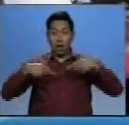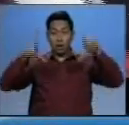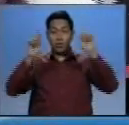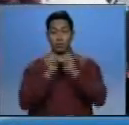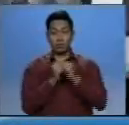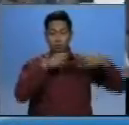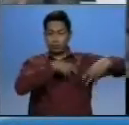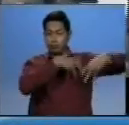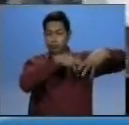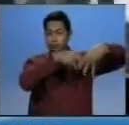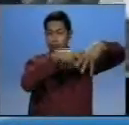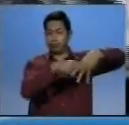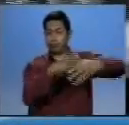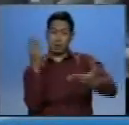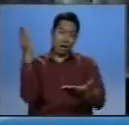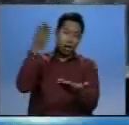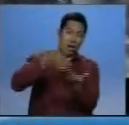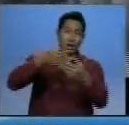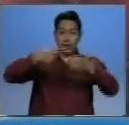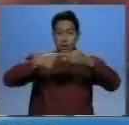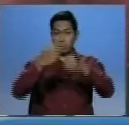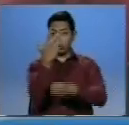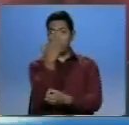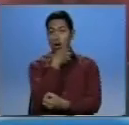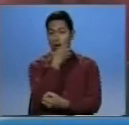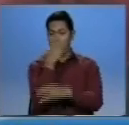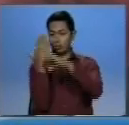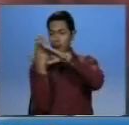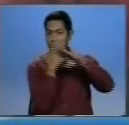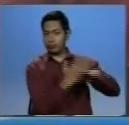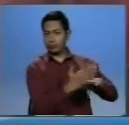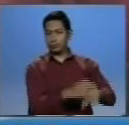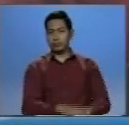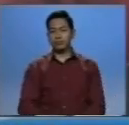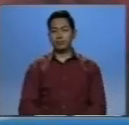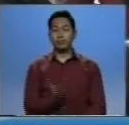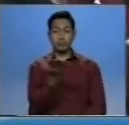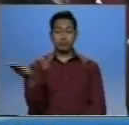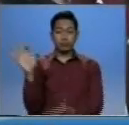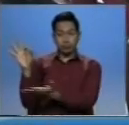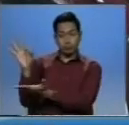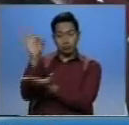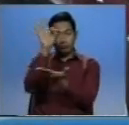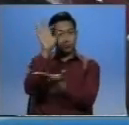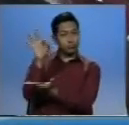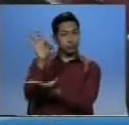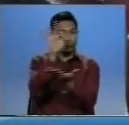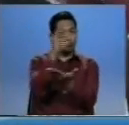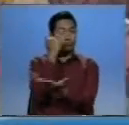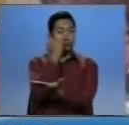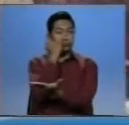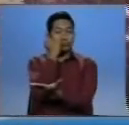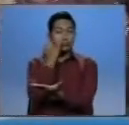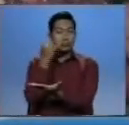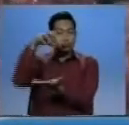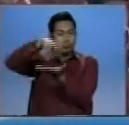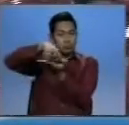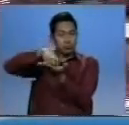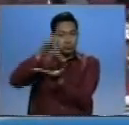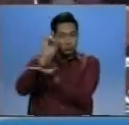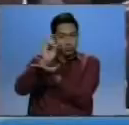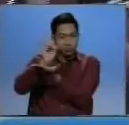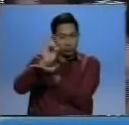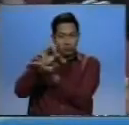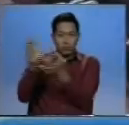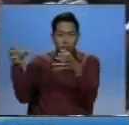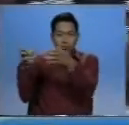marcha que llegará a Quito el 13 de agosto. Son representantes de organizaciones indígenas de la provincia de Bolívar, quienes se reunieron en el sector Las